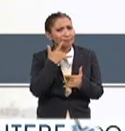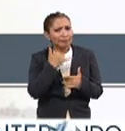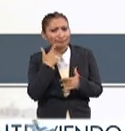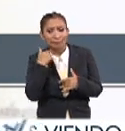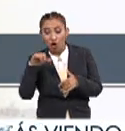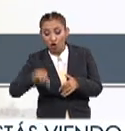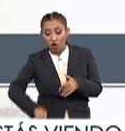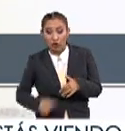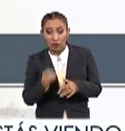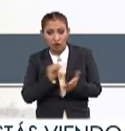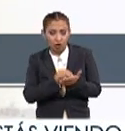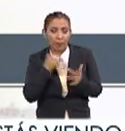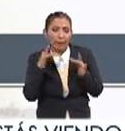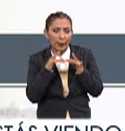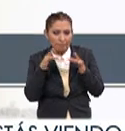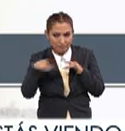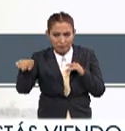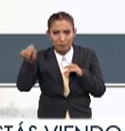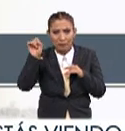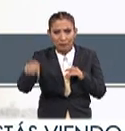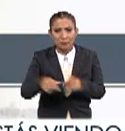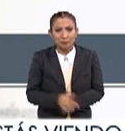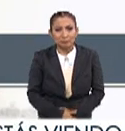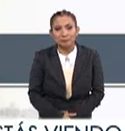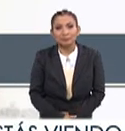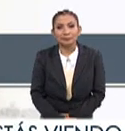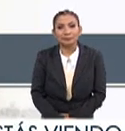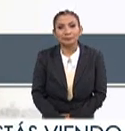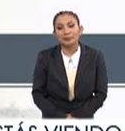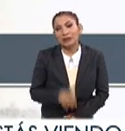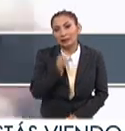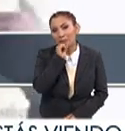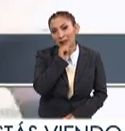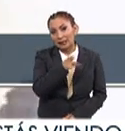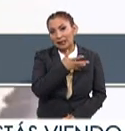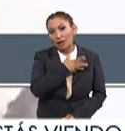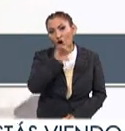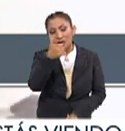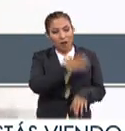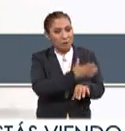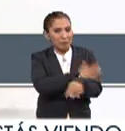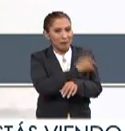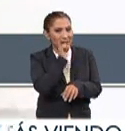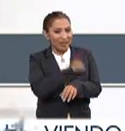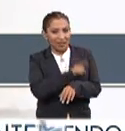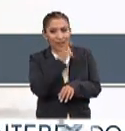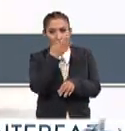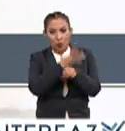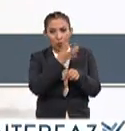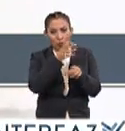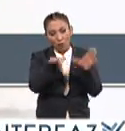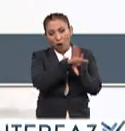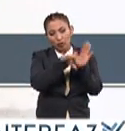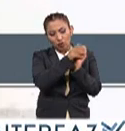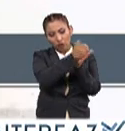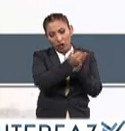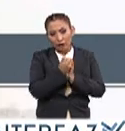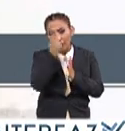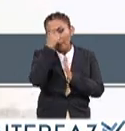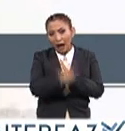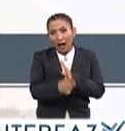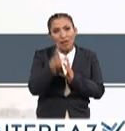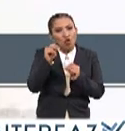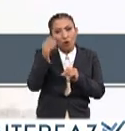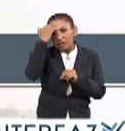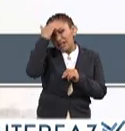hecho, al día de hoy sigo hablando con ellos. Y también tenía una compañera de cuarto que es la que me ayudó también a como